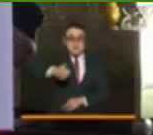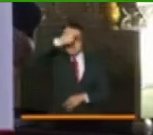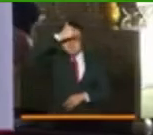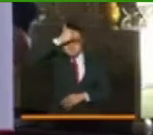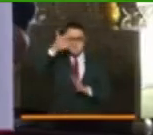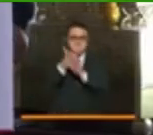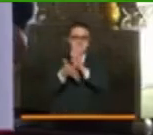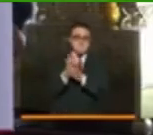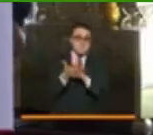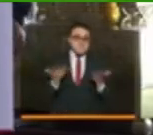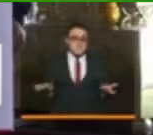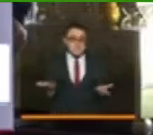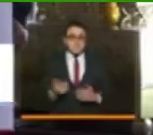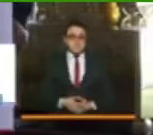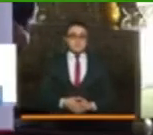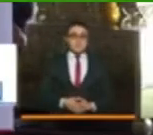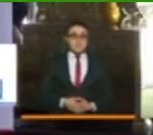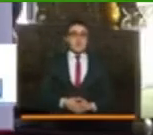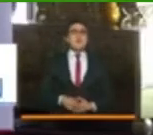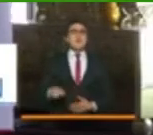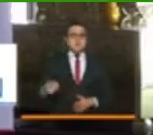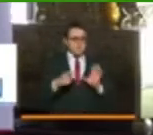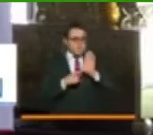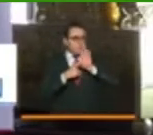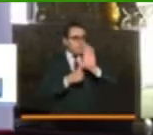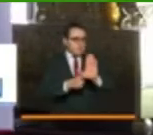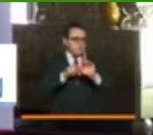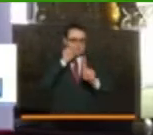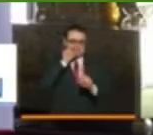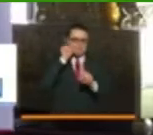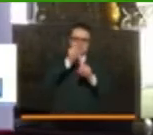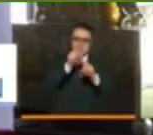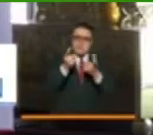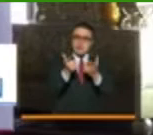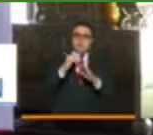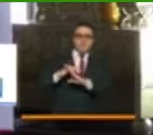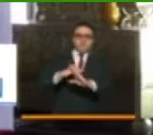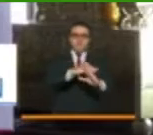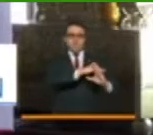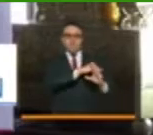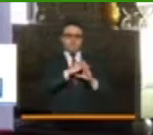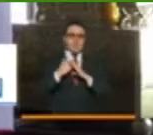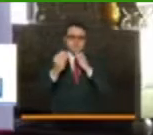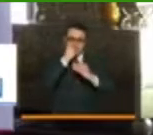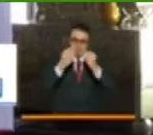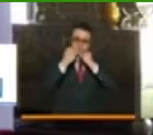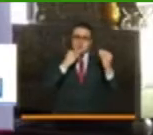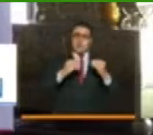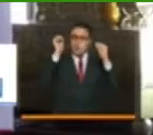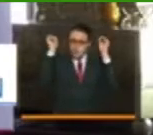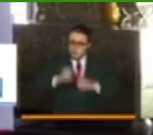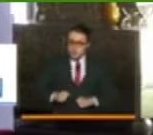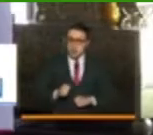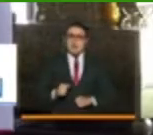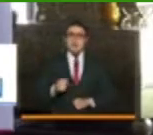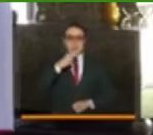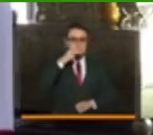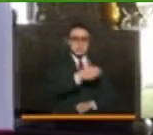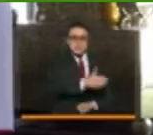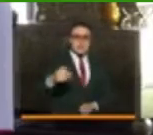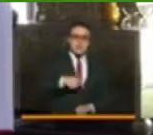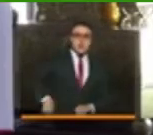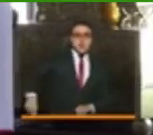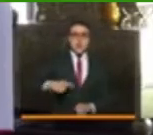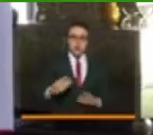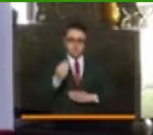yo, en donde enmarco justamente esa causa en pro de la seguridad alimentaria y de la nutrición en